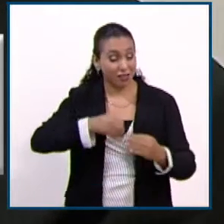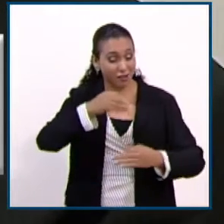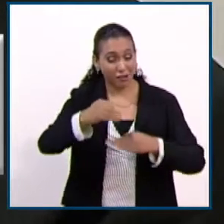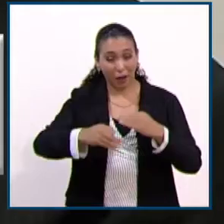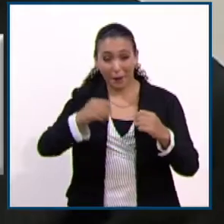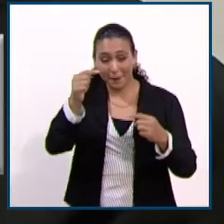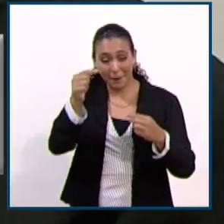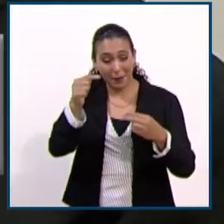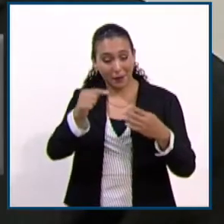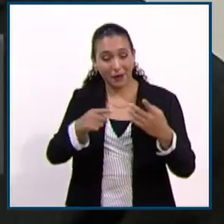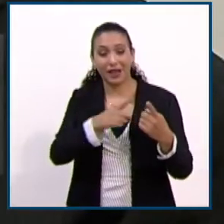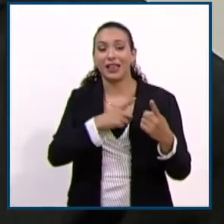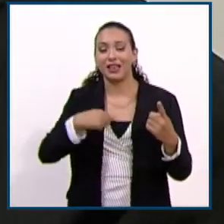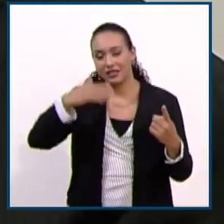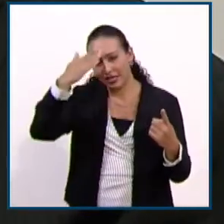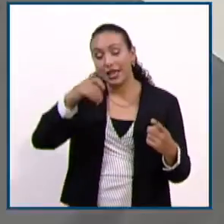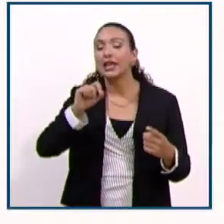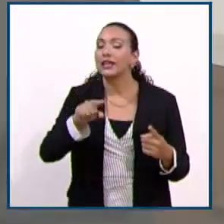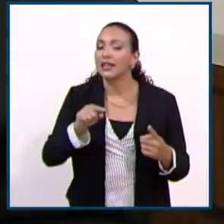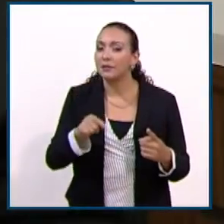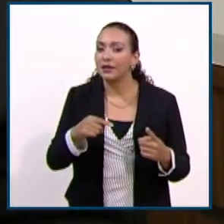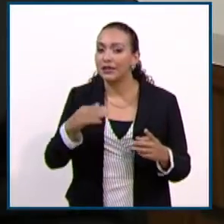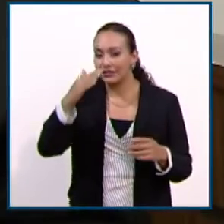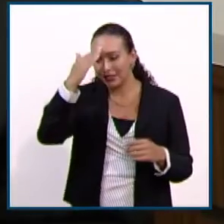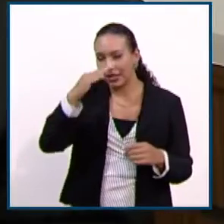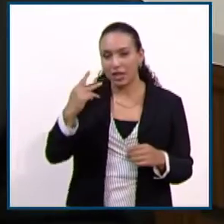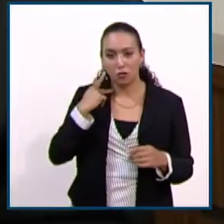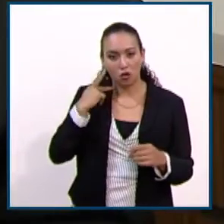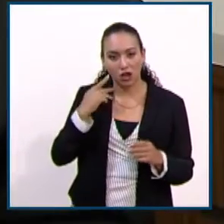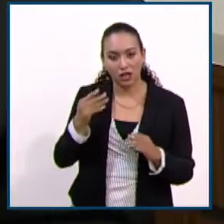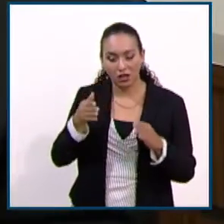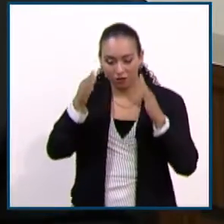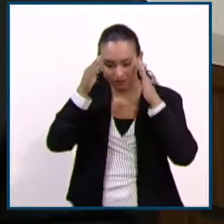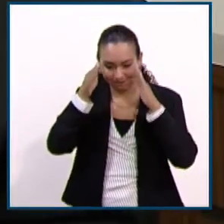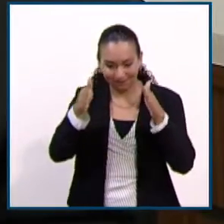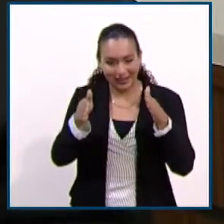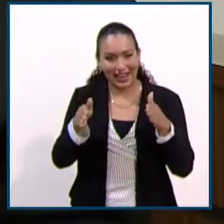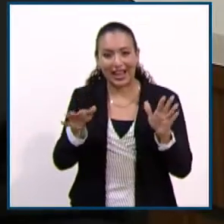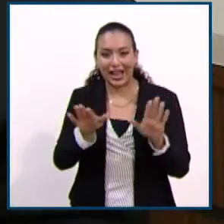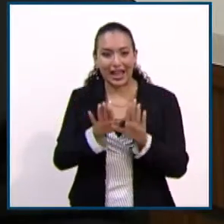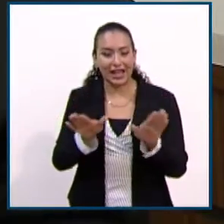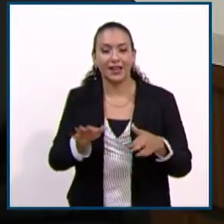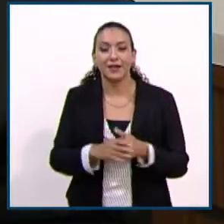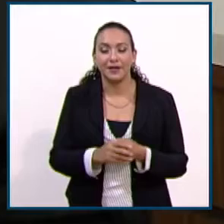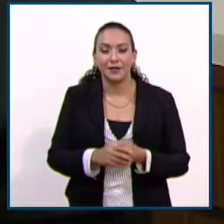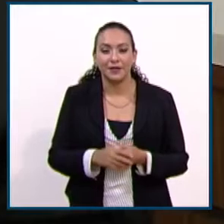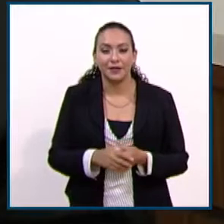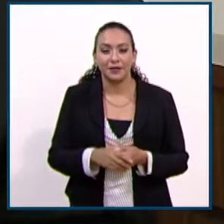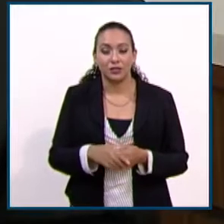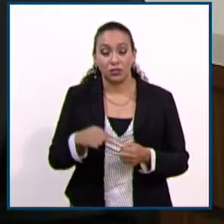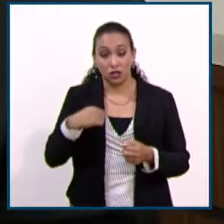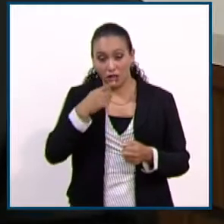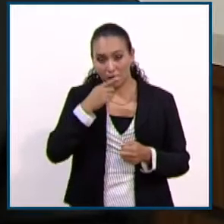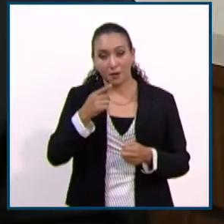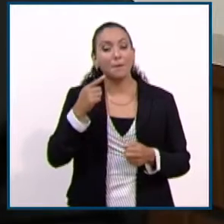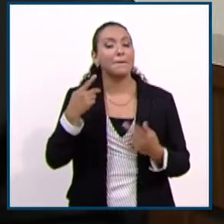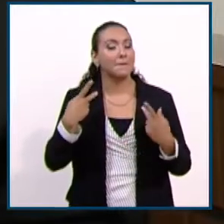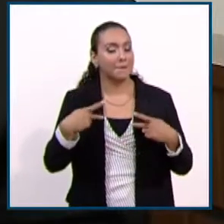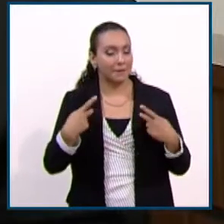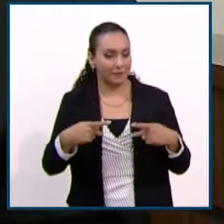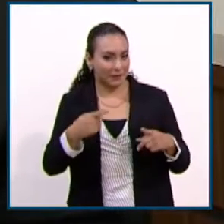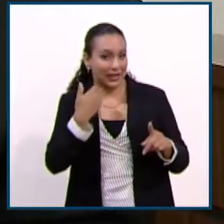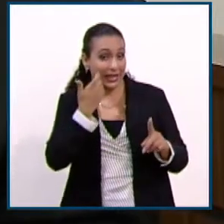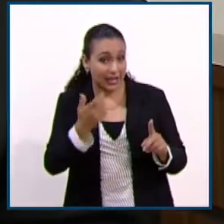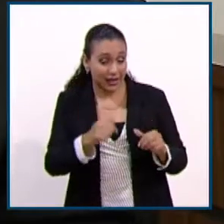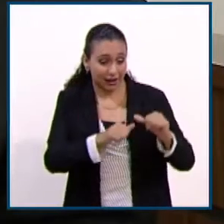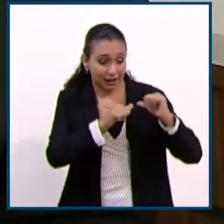fundamentalmente la neutralidad política. Esa neutralidad política, yo te diría, antes de ejercer el cargo,